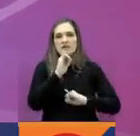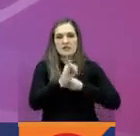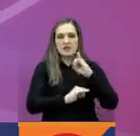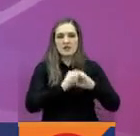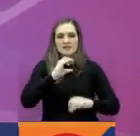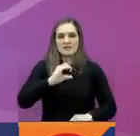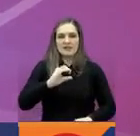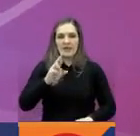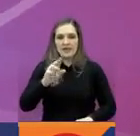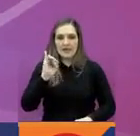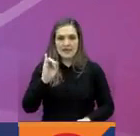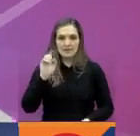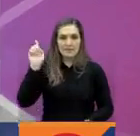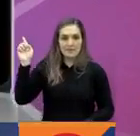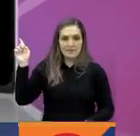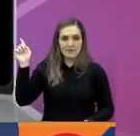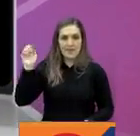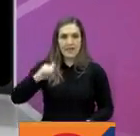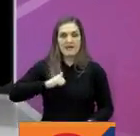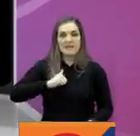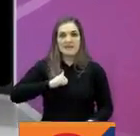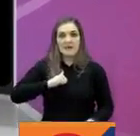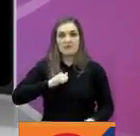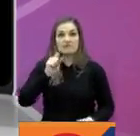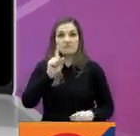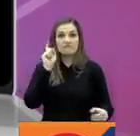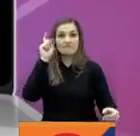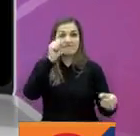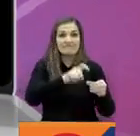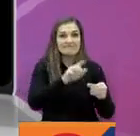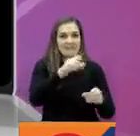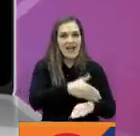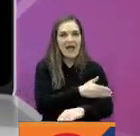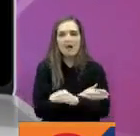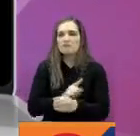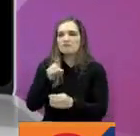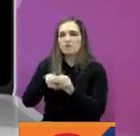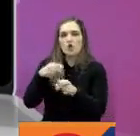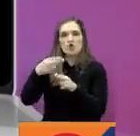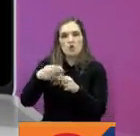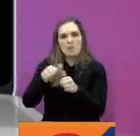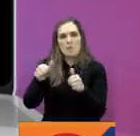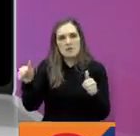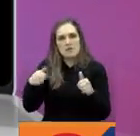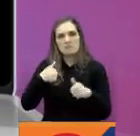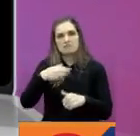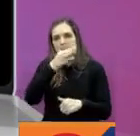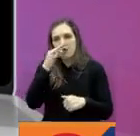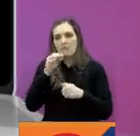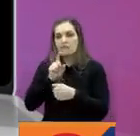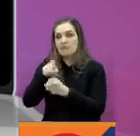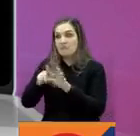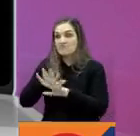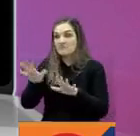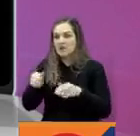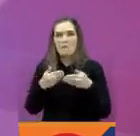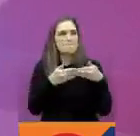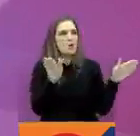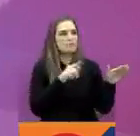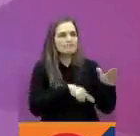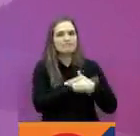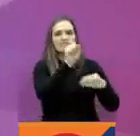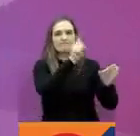CRI. Ojo, porque antes de empezar cualquier proceso, debe crear un usuario y contraseña para registrar sus datos. Al ingresar, le aparecerán